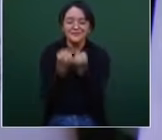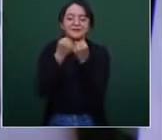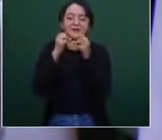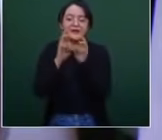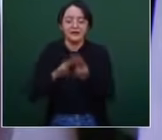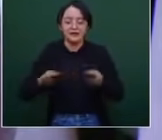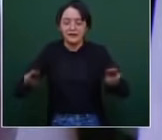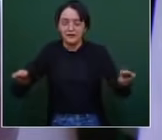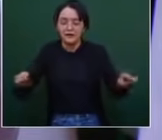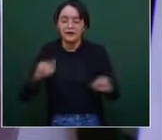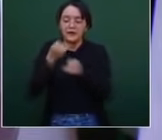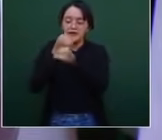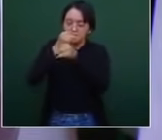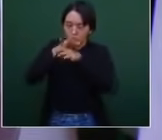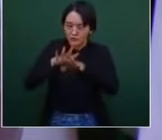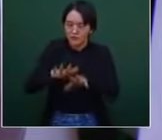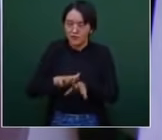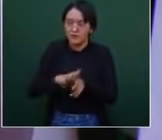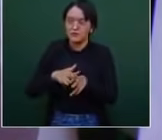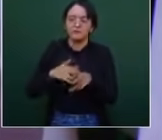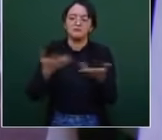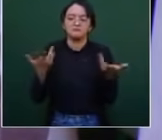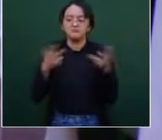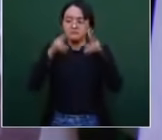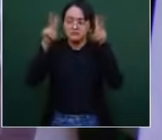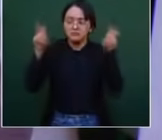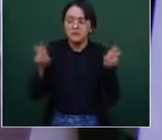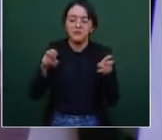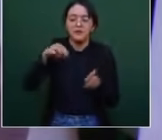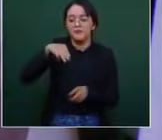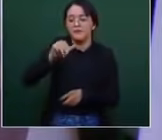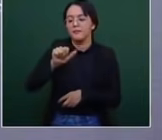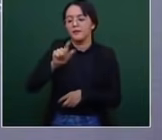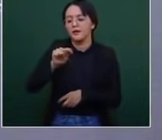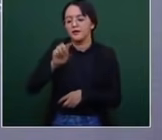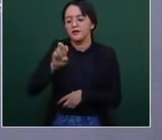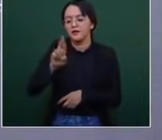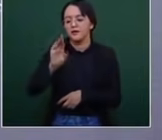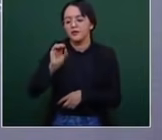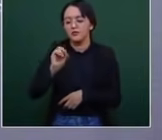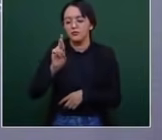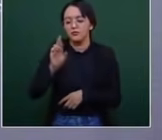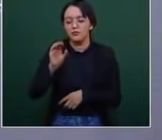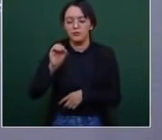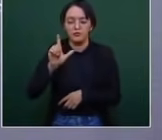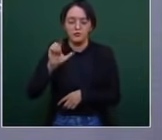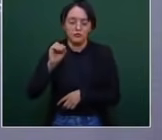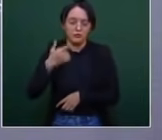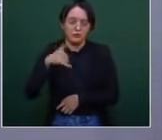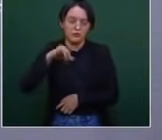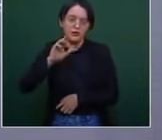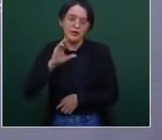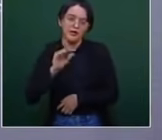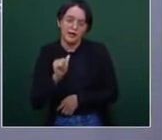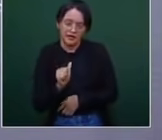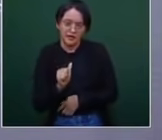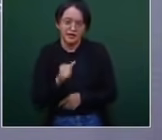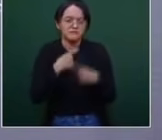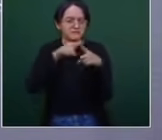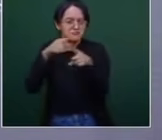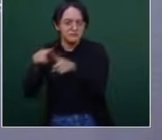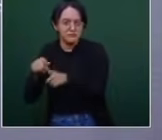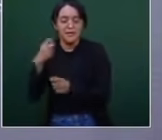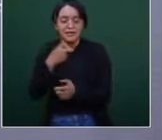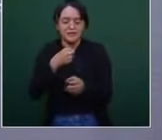información meteorológica y hidrológica. En estos años ha brindado al